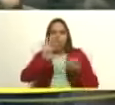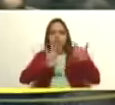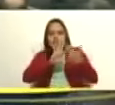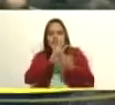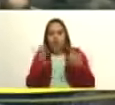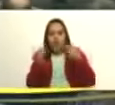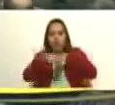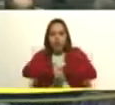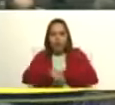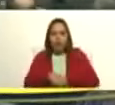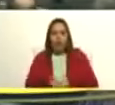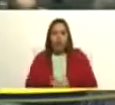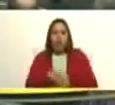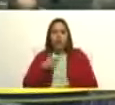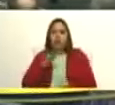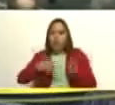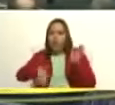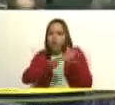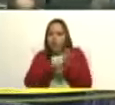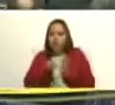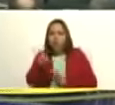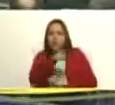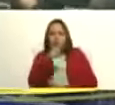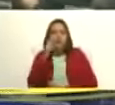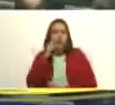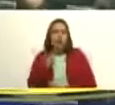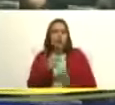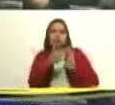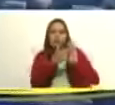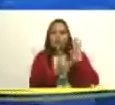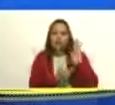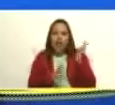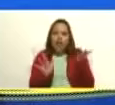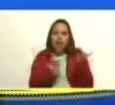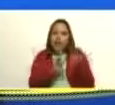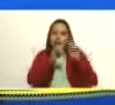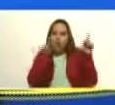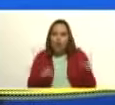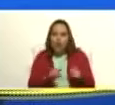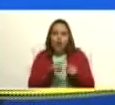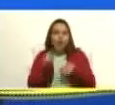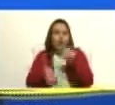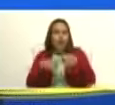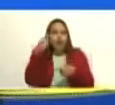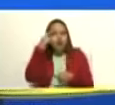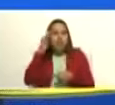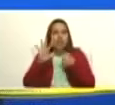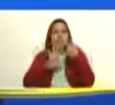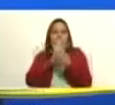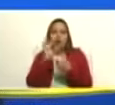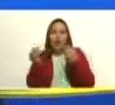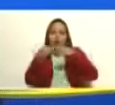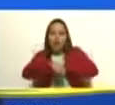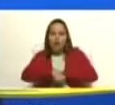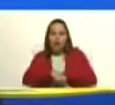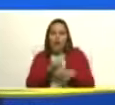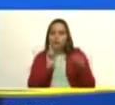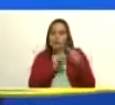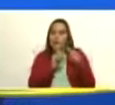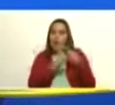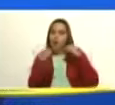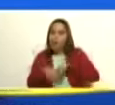consensos. Y los repito, mire, ustedes me ven ahora con esta tabla todos los días. La tabla de los 5 consensos. El primero de